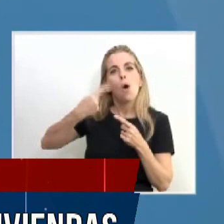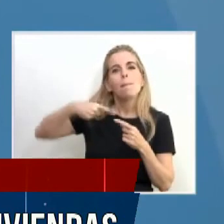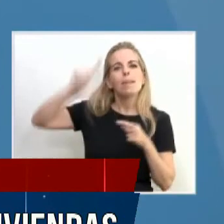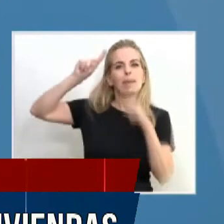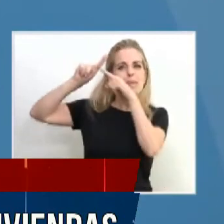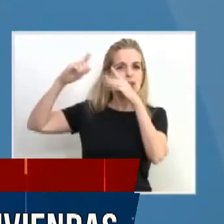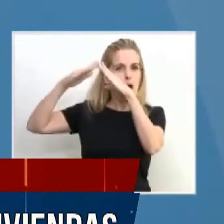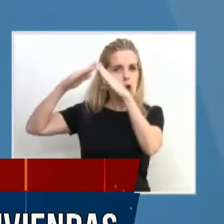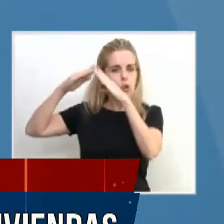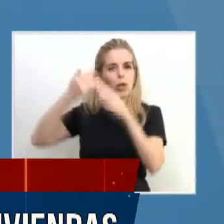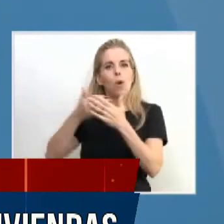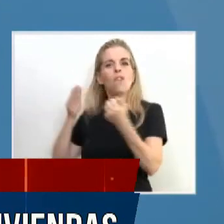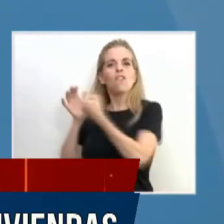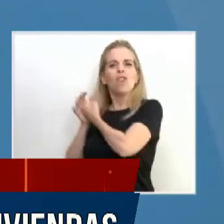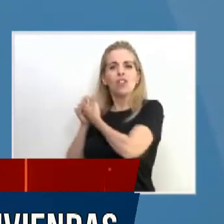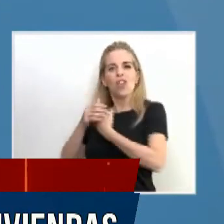a Dios,